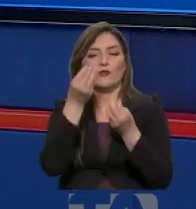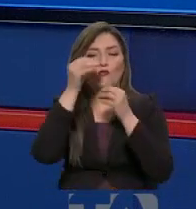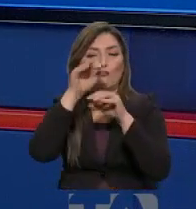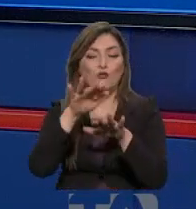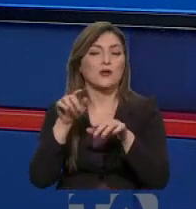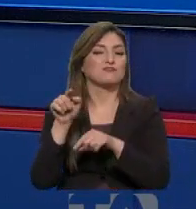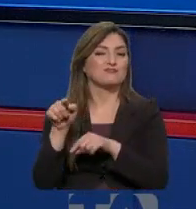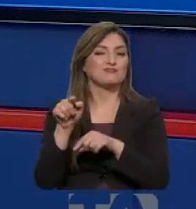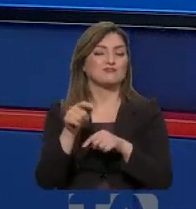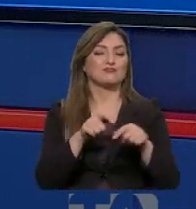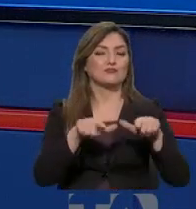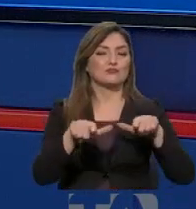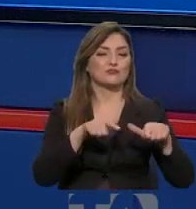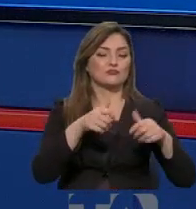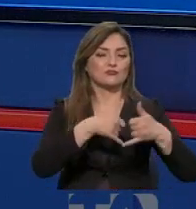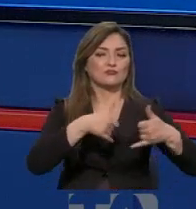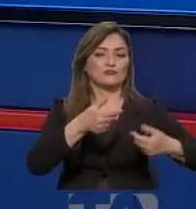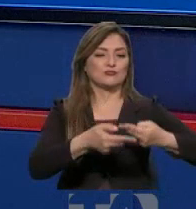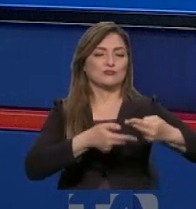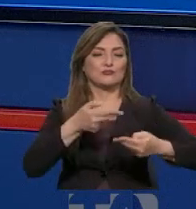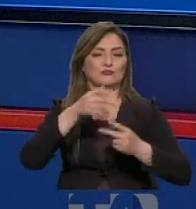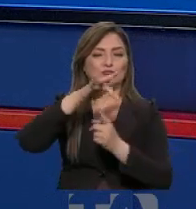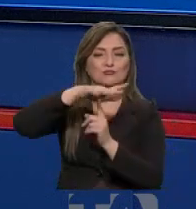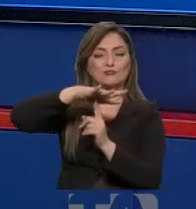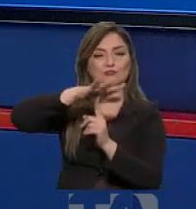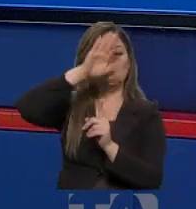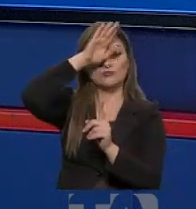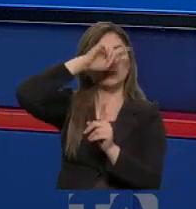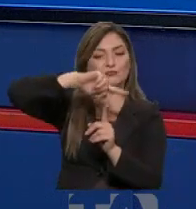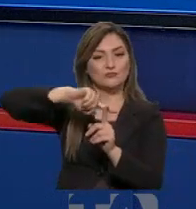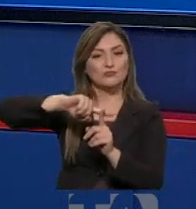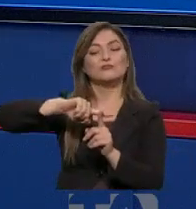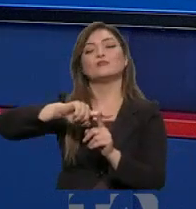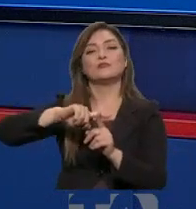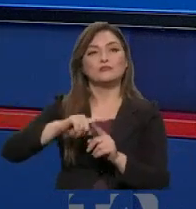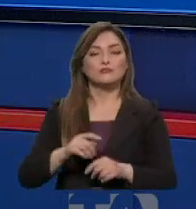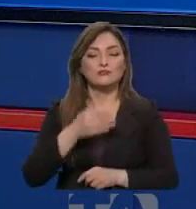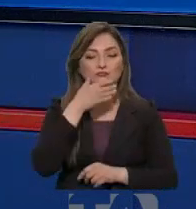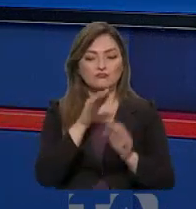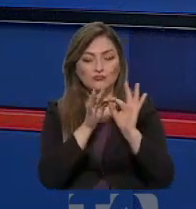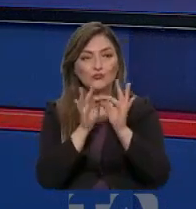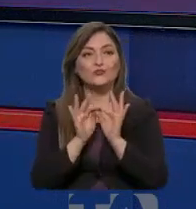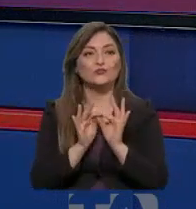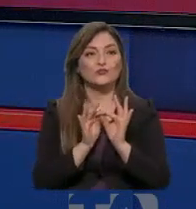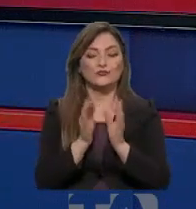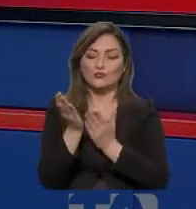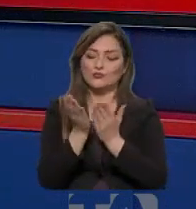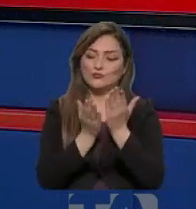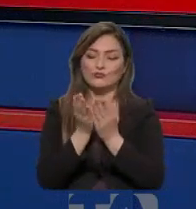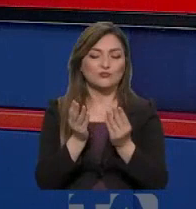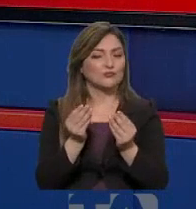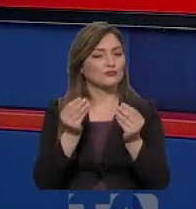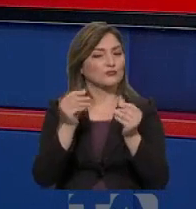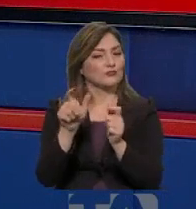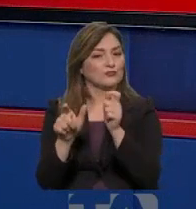puestos comerciales o kioscos ubicados en el Parque La Carolina están realizando mejoras para brindar un servicio de